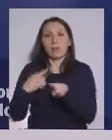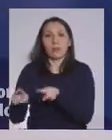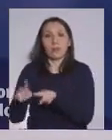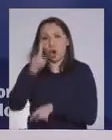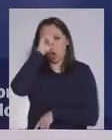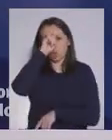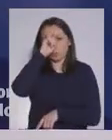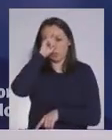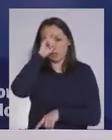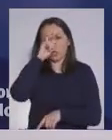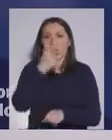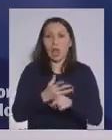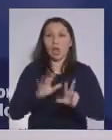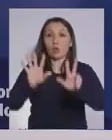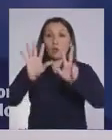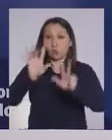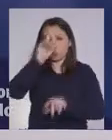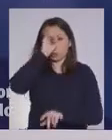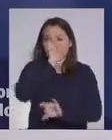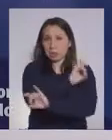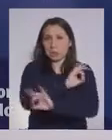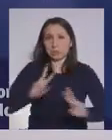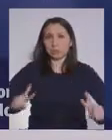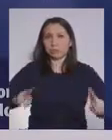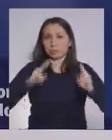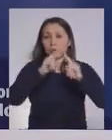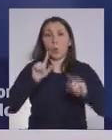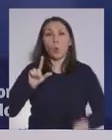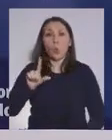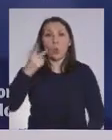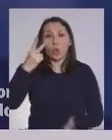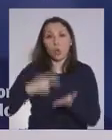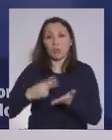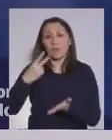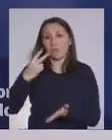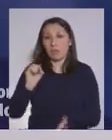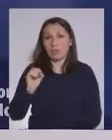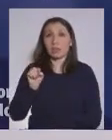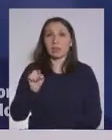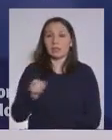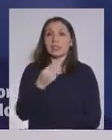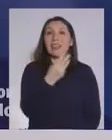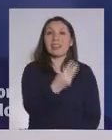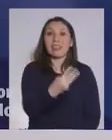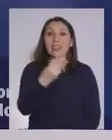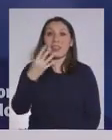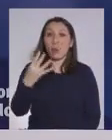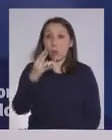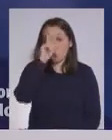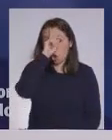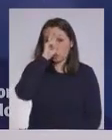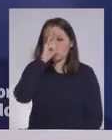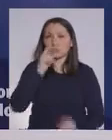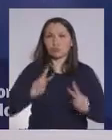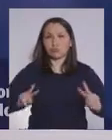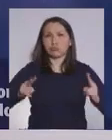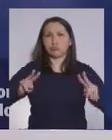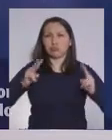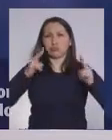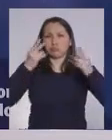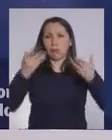hospitales hay ocho hospitales terminados a julio del 2020 34 hospitales en ejecución